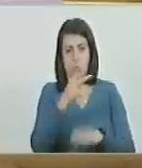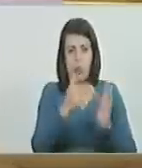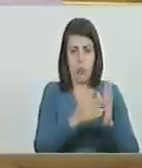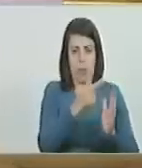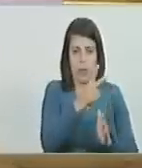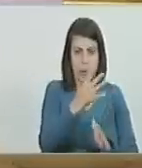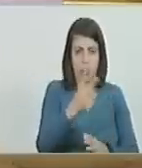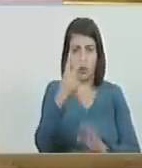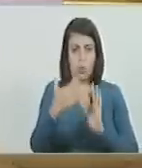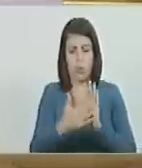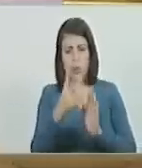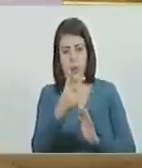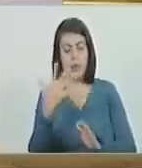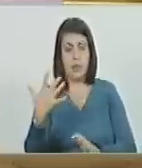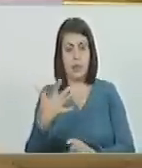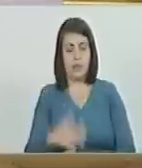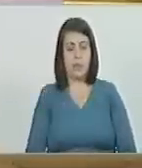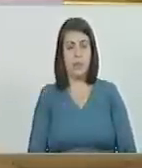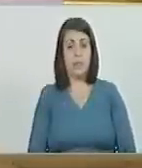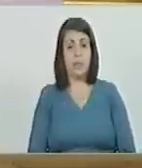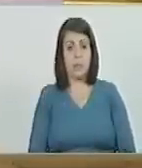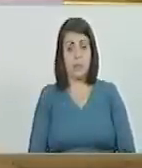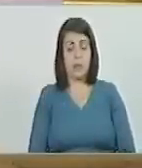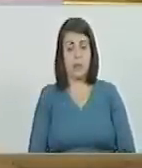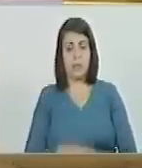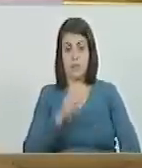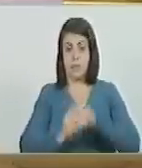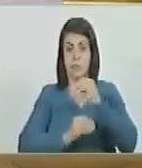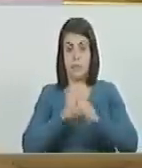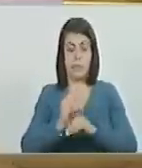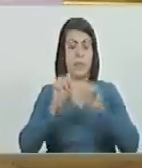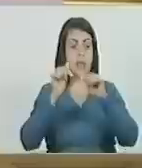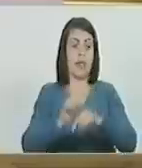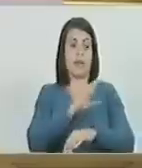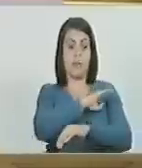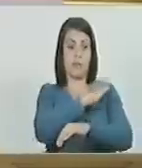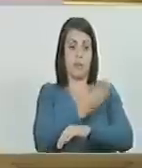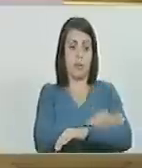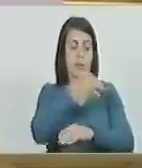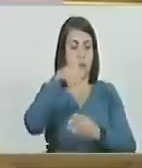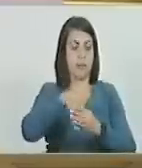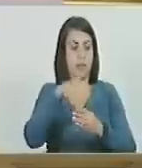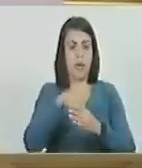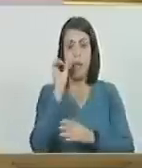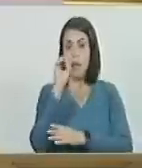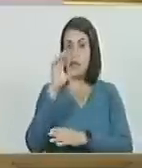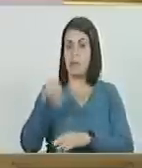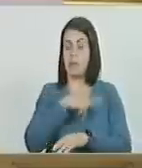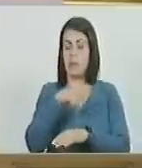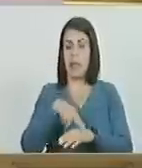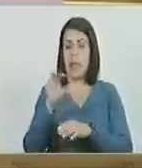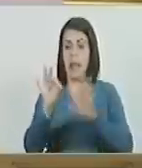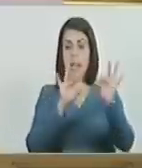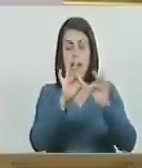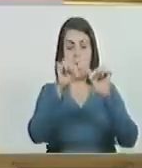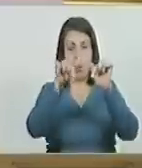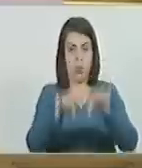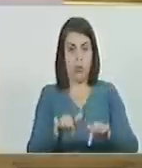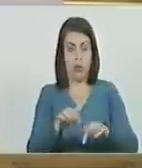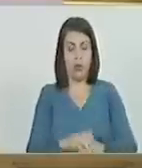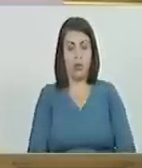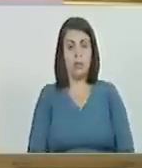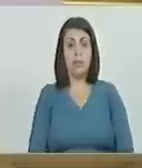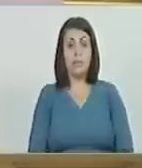año 2025. Y será este poder electoral que esta Asamblea Nacional escoja aquel